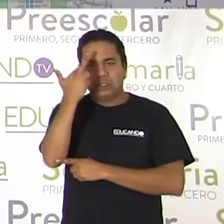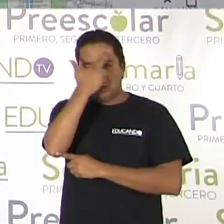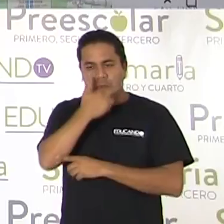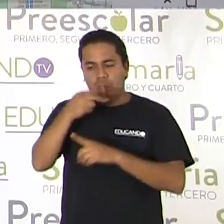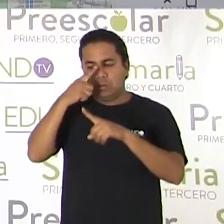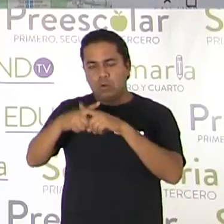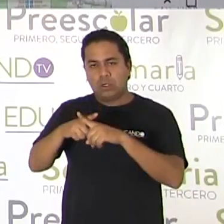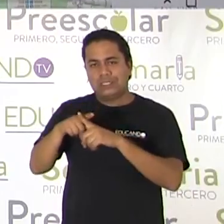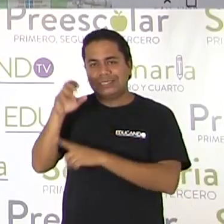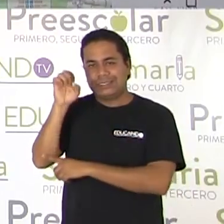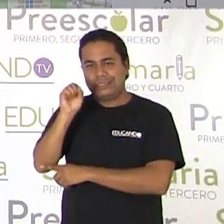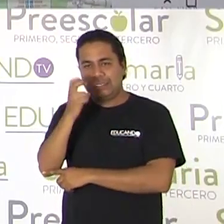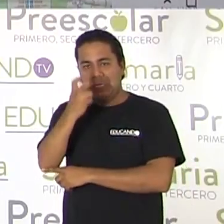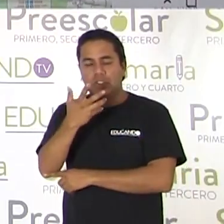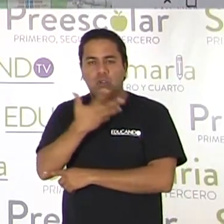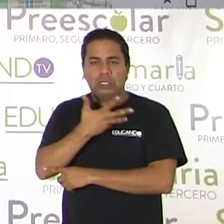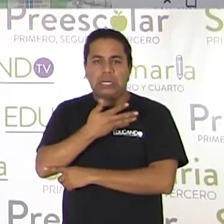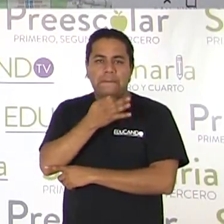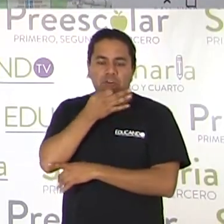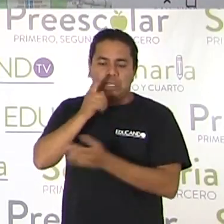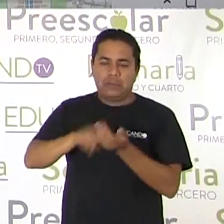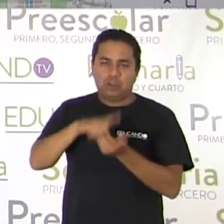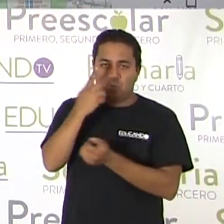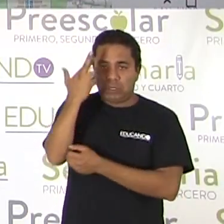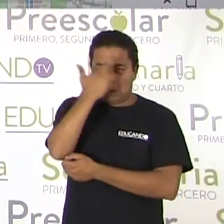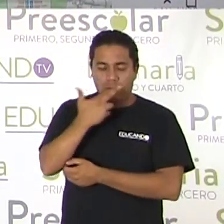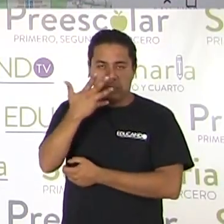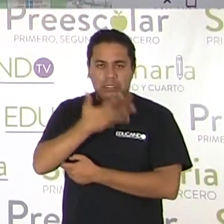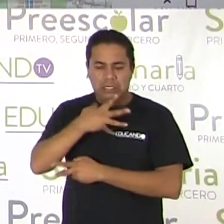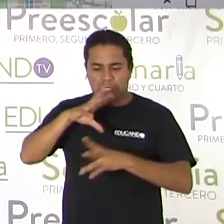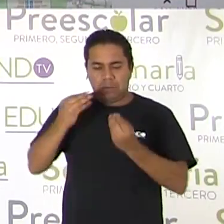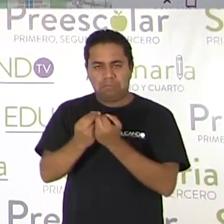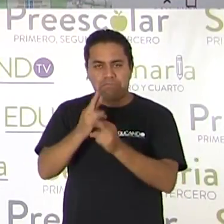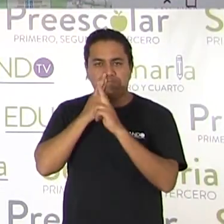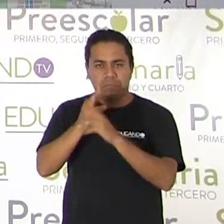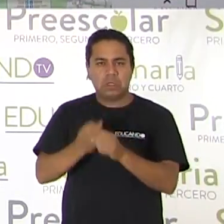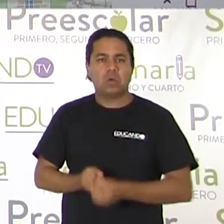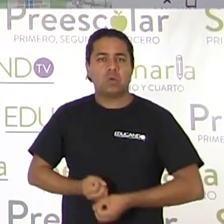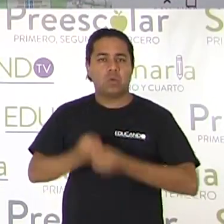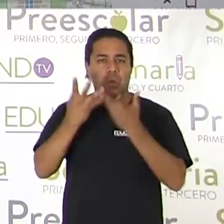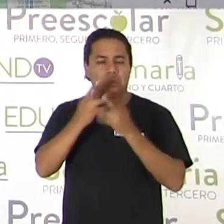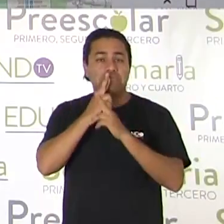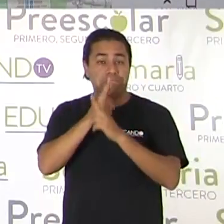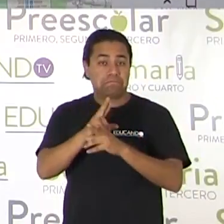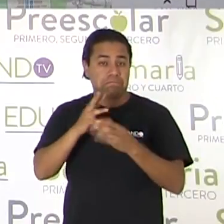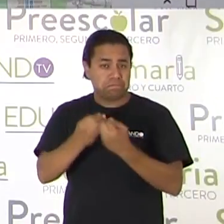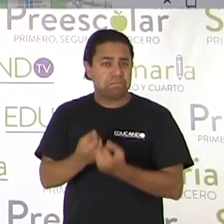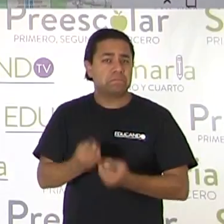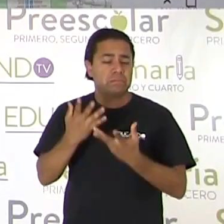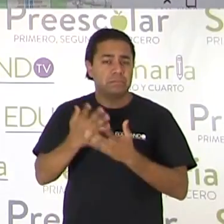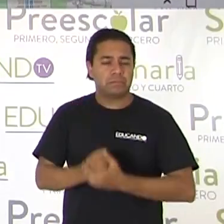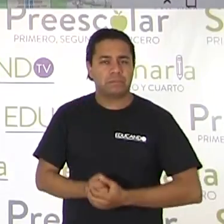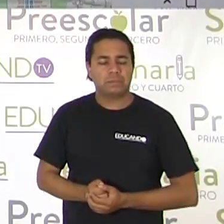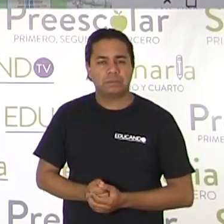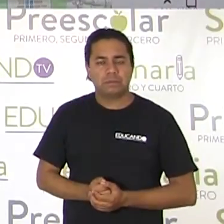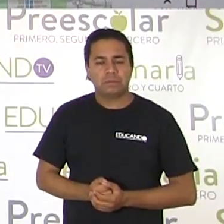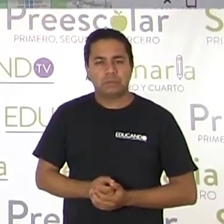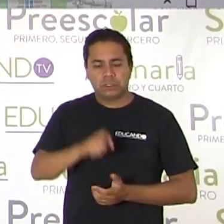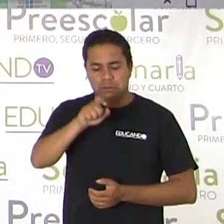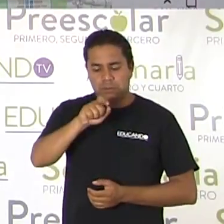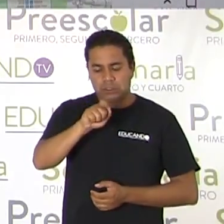60, que son los minutos que tiene una hora, y nos daría el resultado, que es de